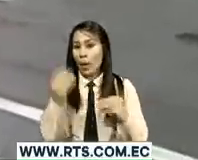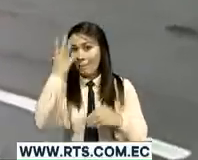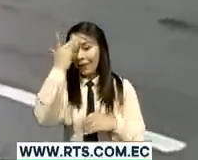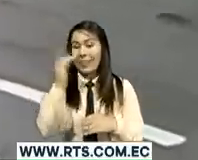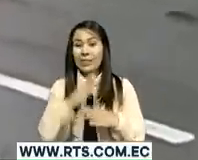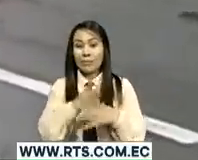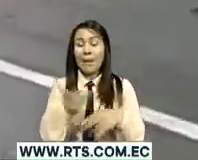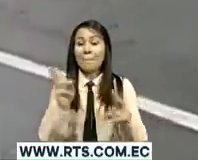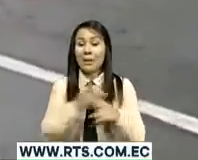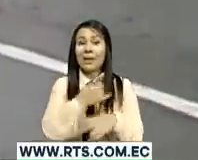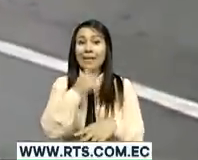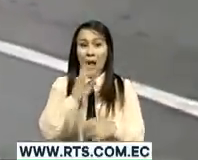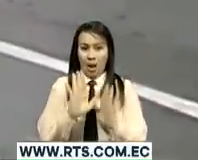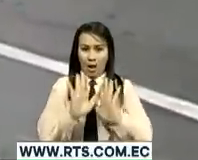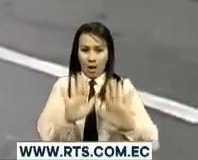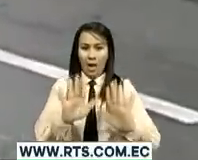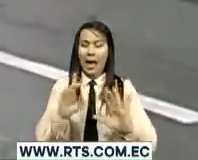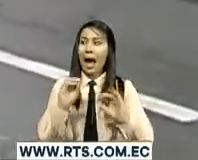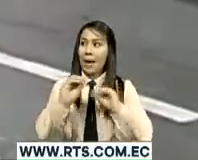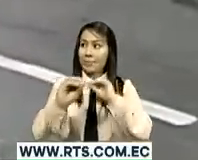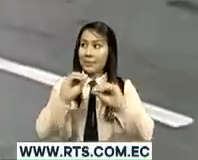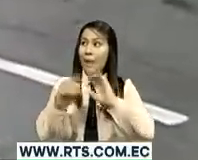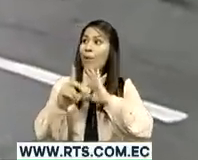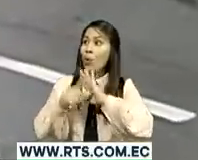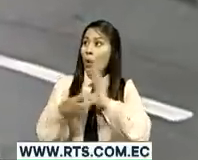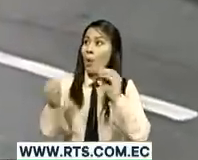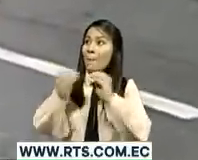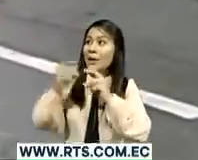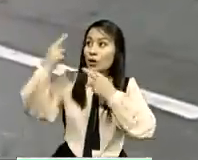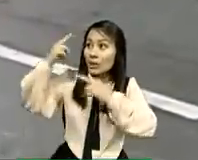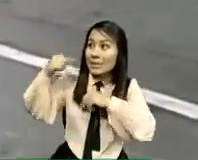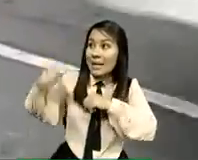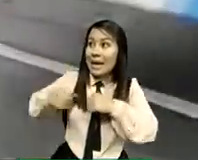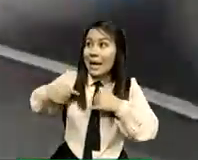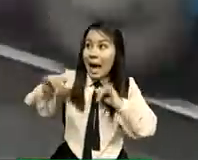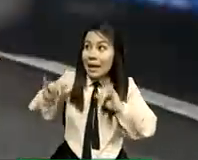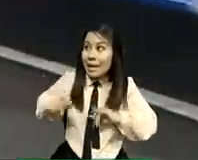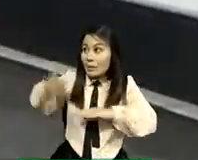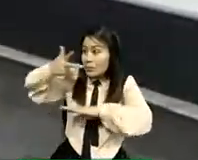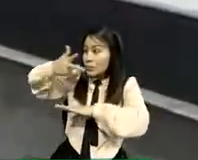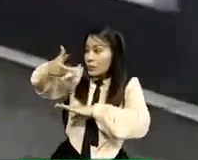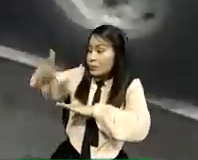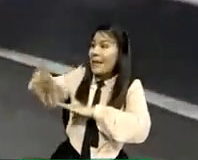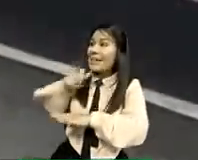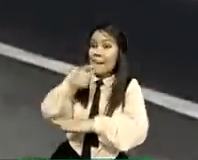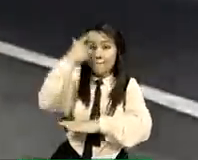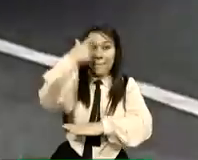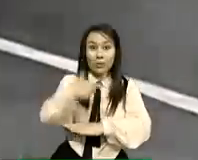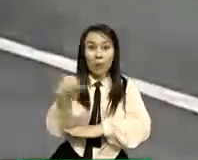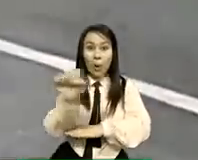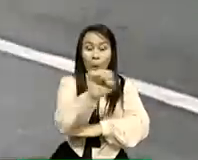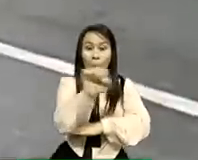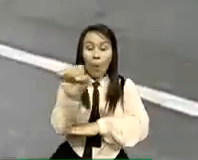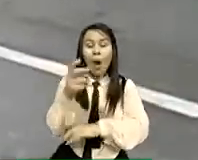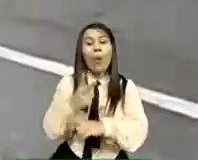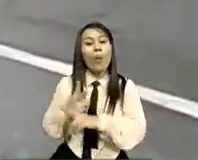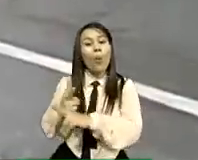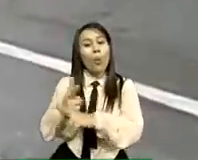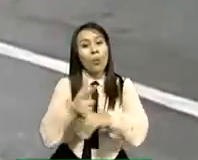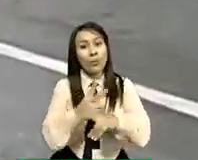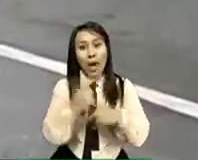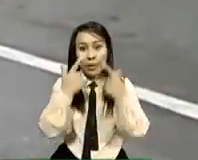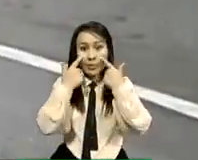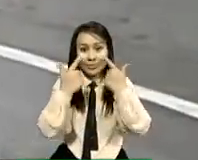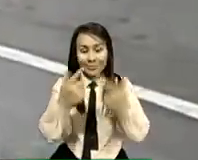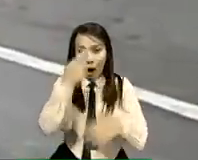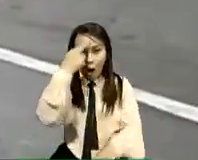retornar recordando que está lloviendo en la ciudad de Guayaquil y eso invita a que los conductores tomen mucha precaución. Continuamos, Rosita,